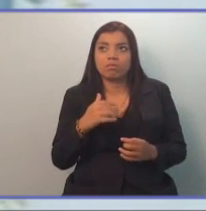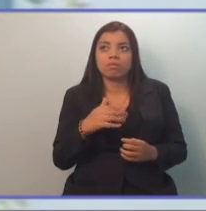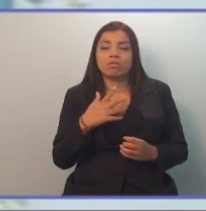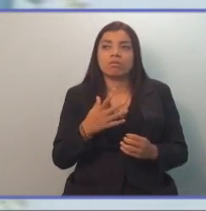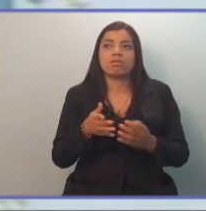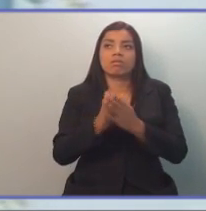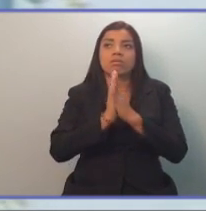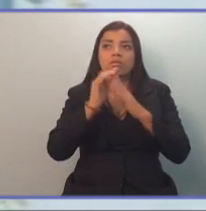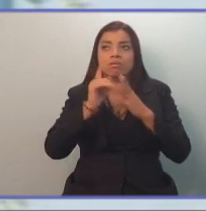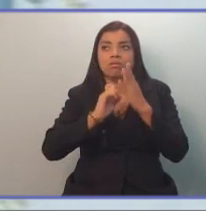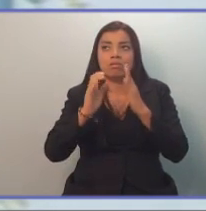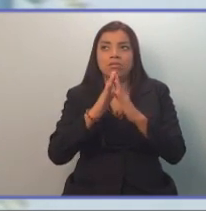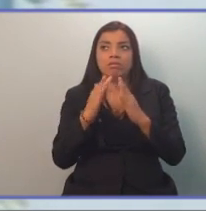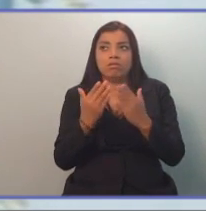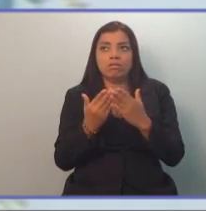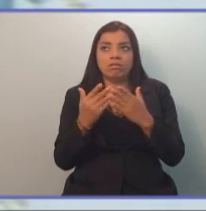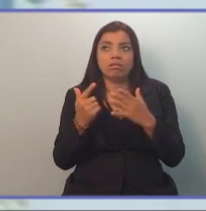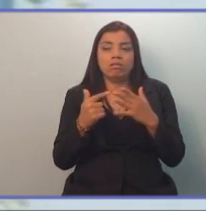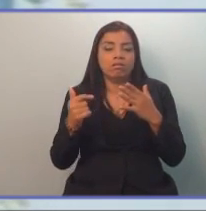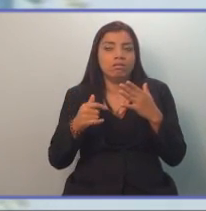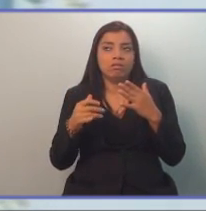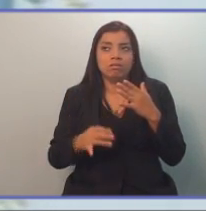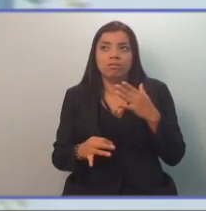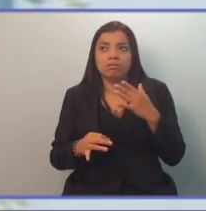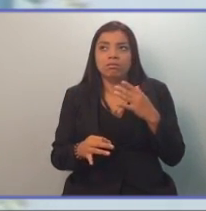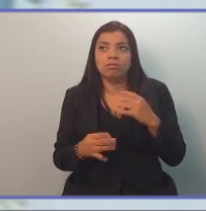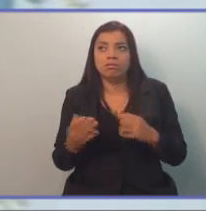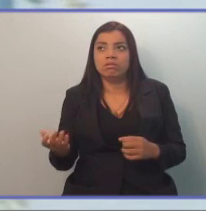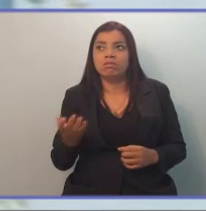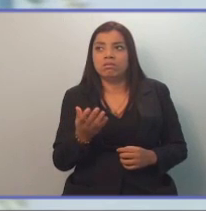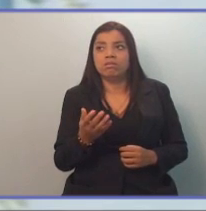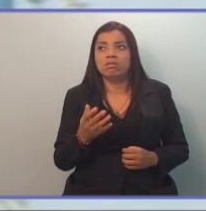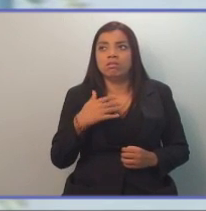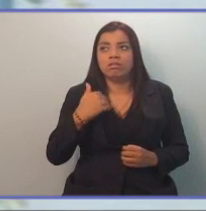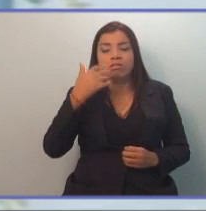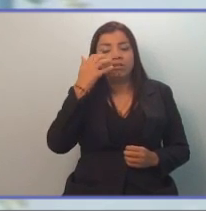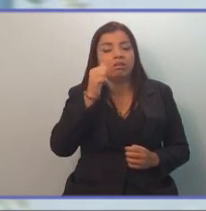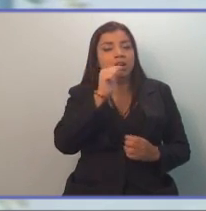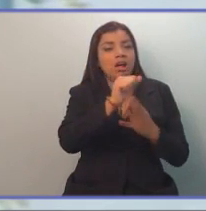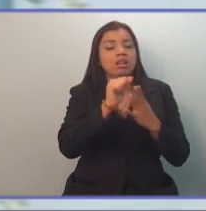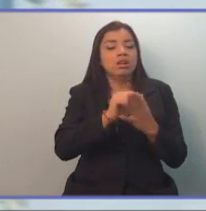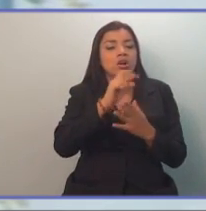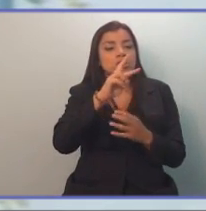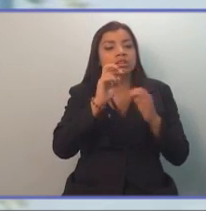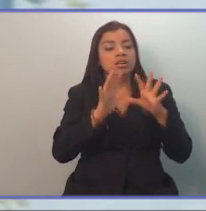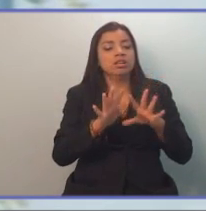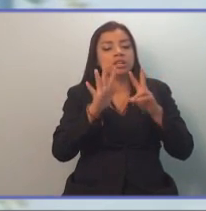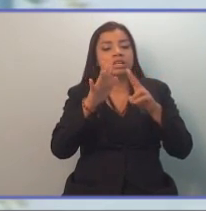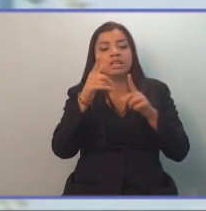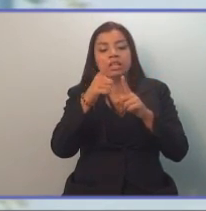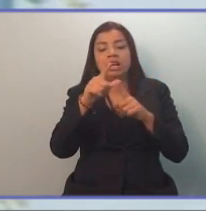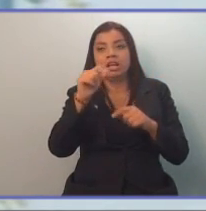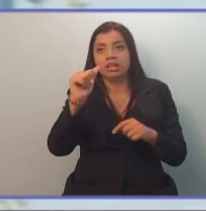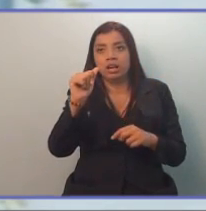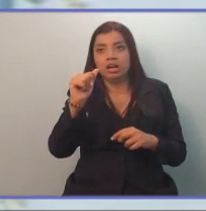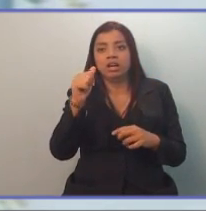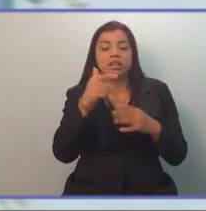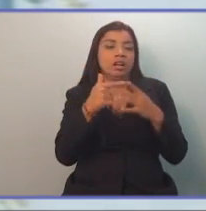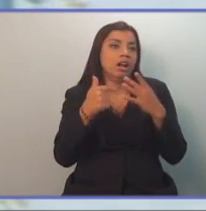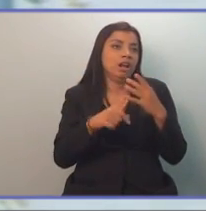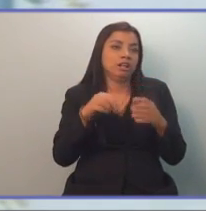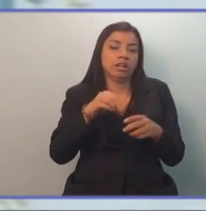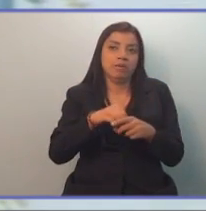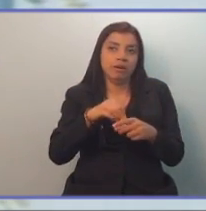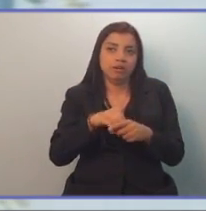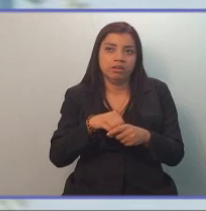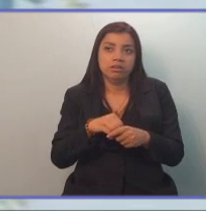la inconstitucionalidad de la disposición, creo que era el 217 literal A, que era calcada de la Ley de Bancos y